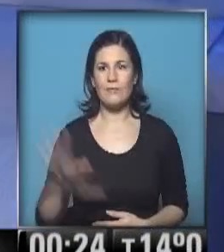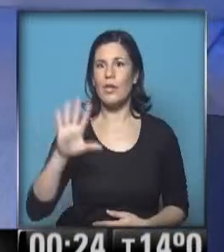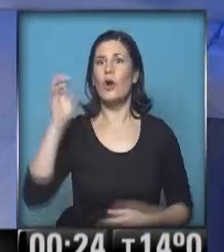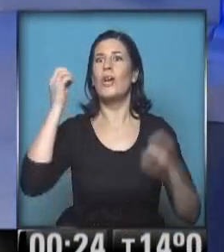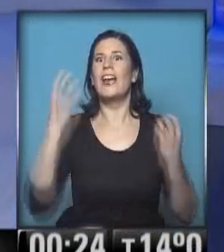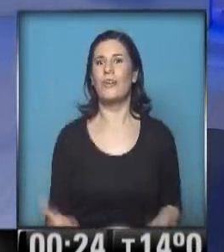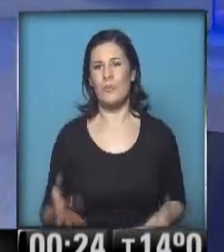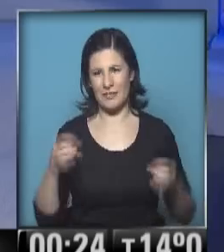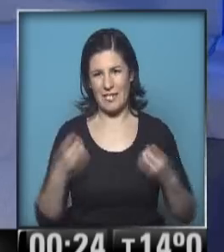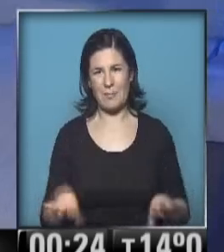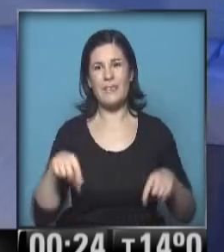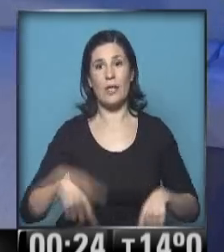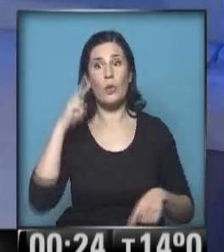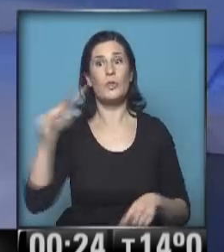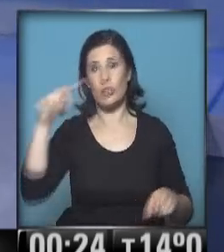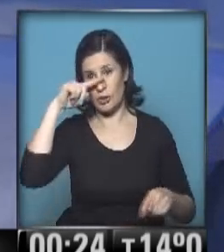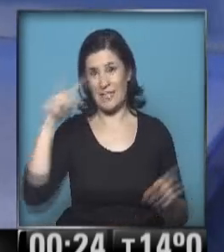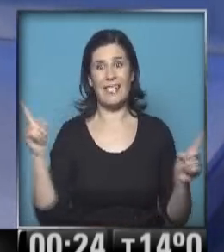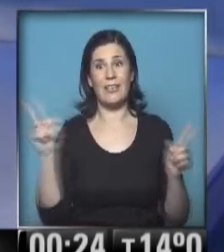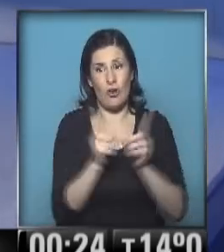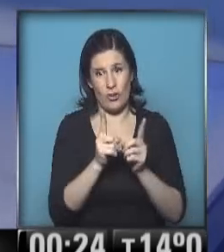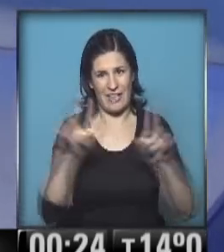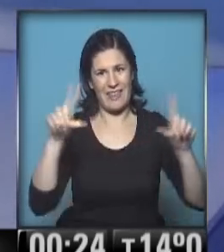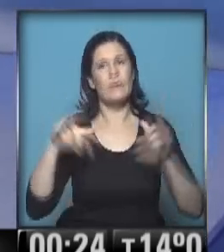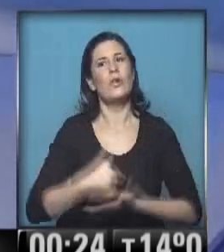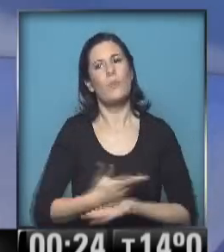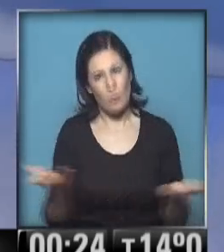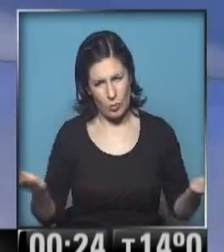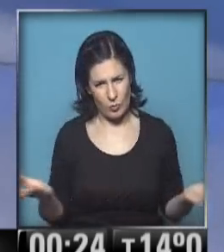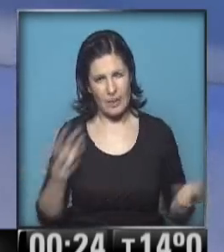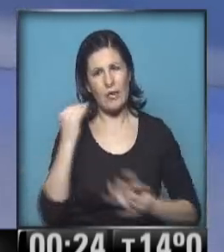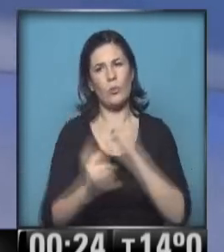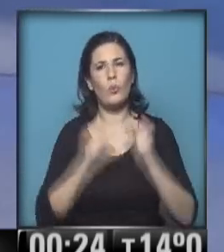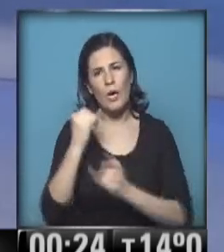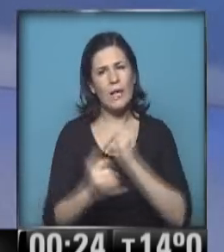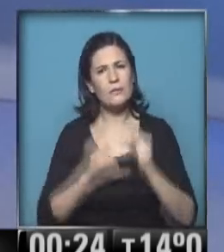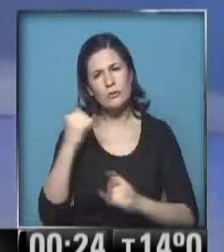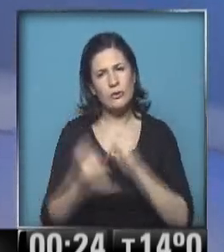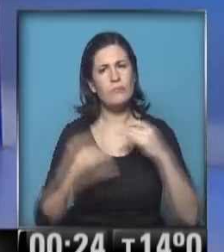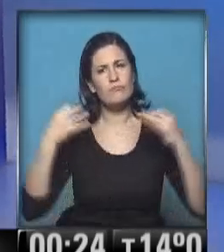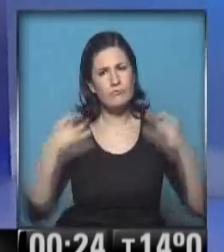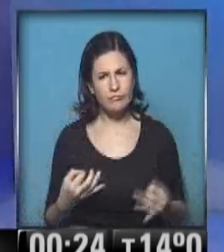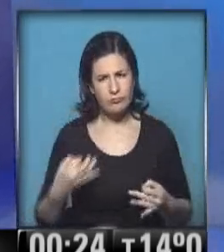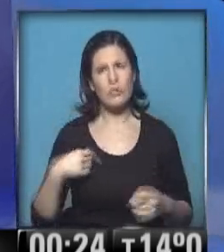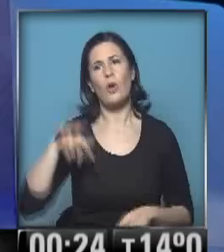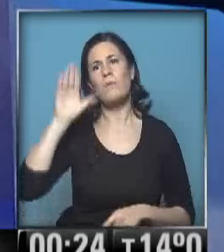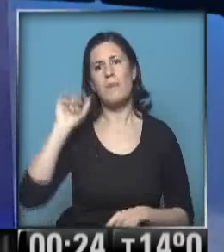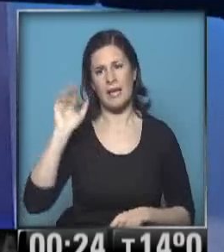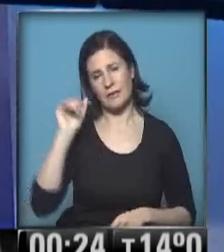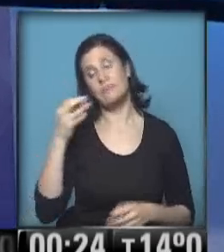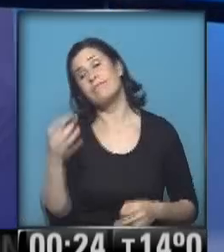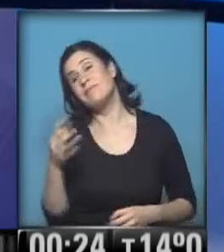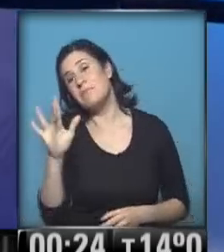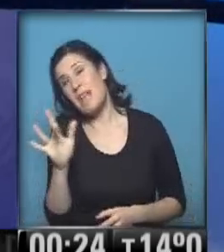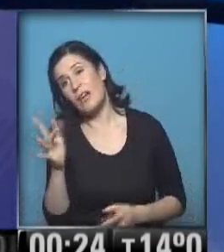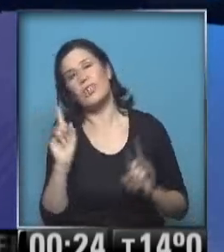buenas noches. Así comienza este resumen de noticias de la televisión pública. Un resumen de noticias de martes, miércoles. Ya